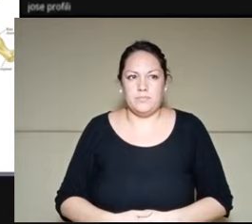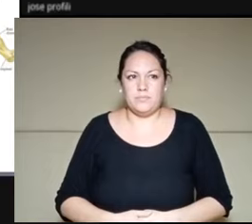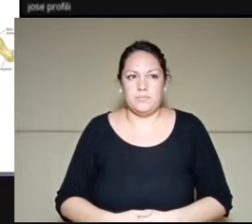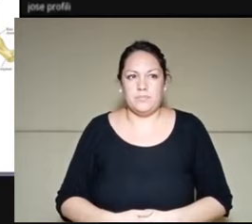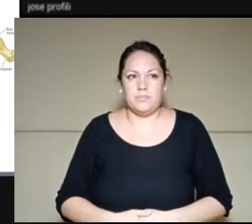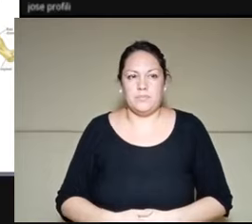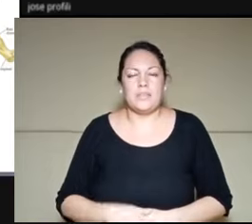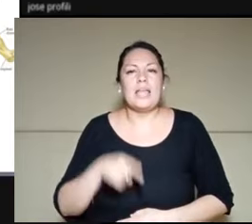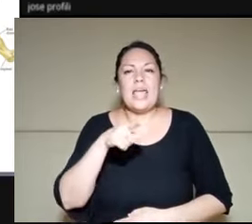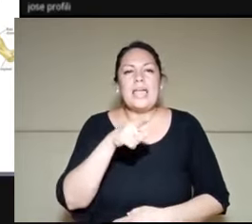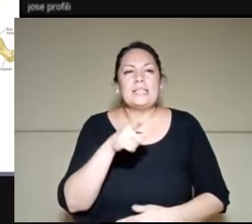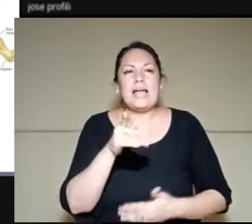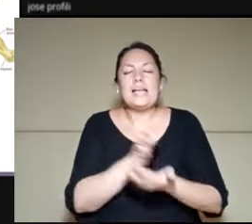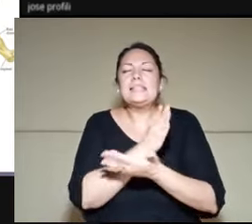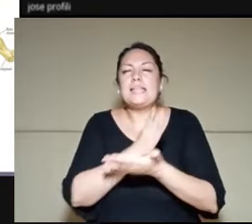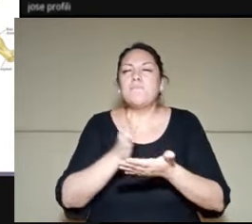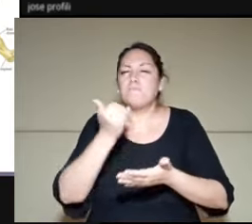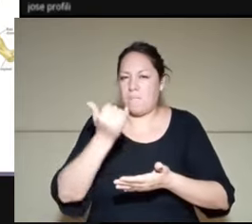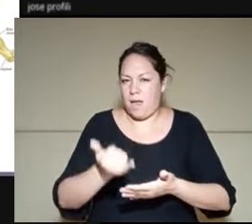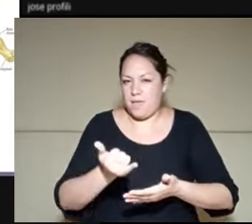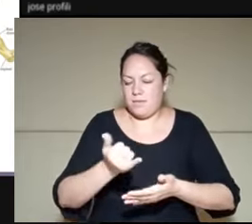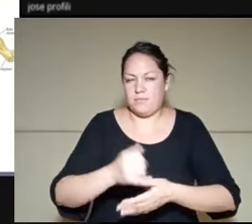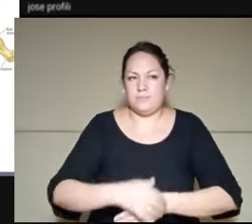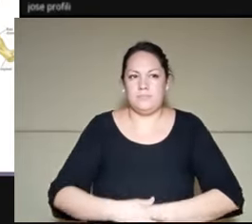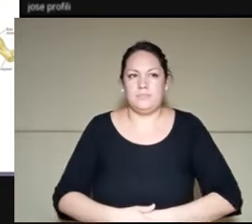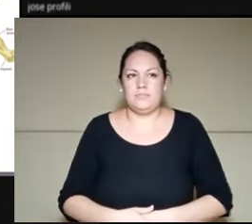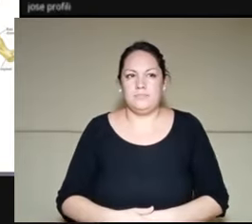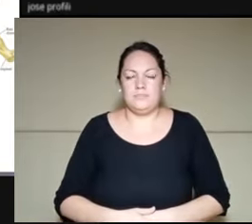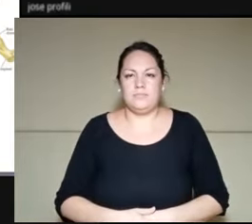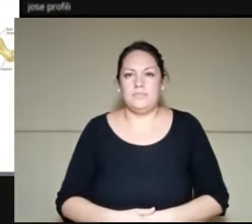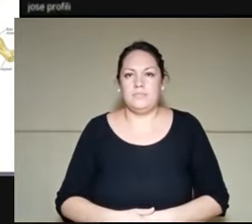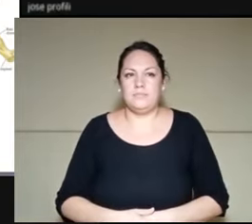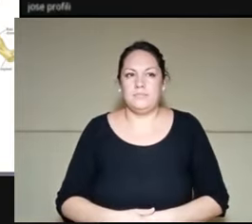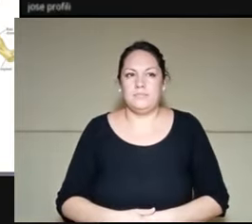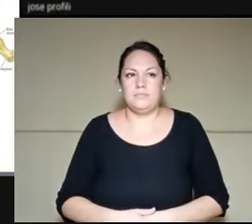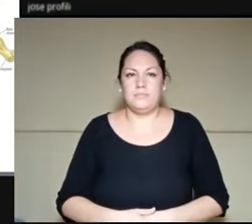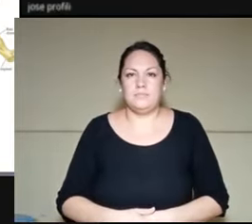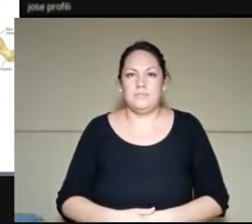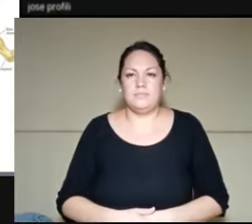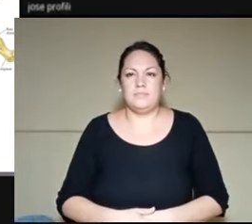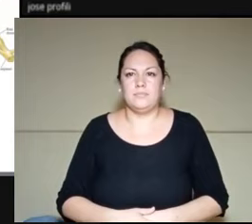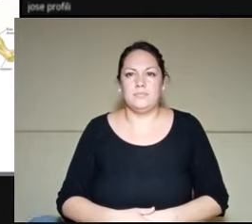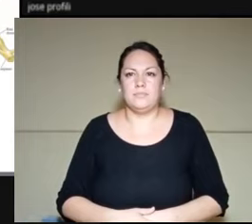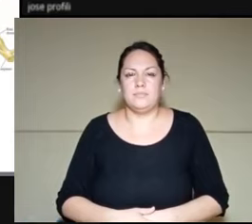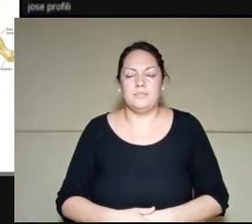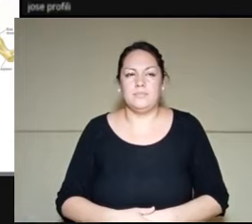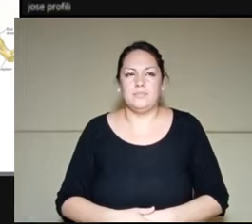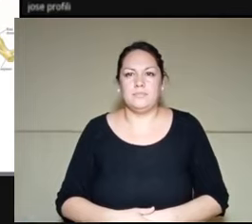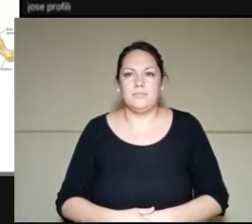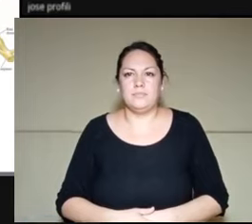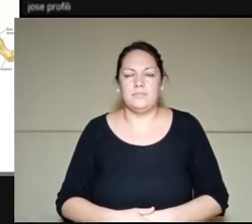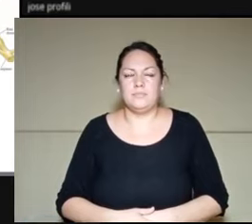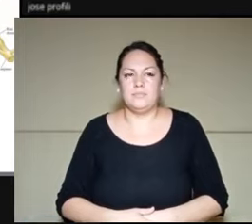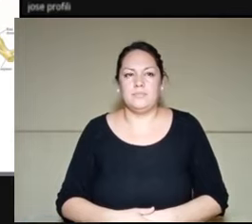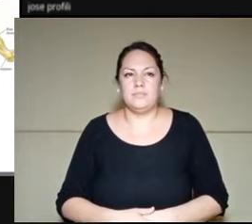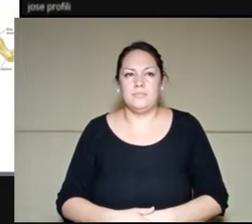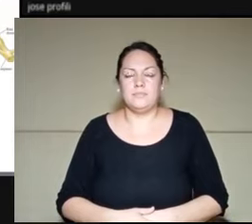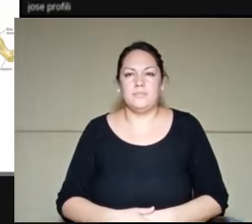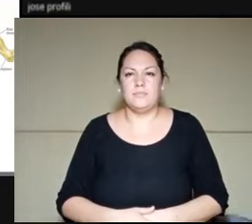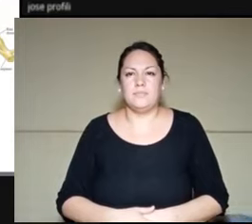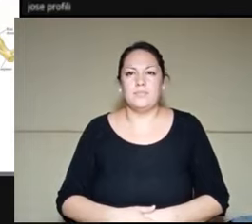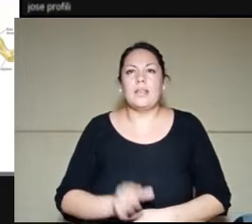Esa médula va a tener distintas porciones, porque la columna vertebral tiene distintas